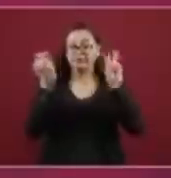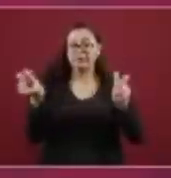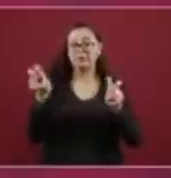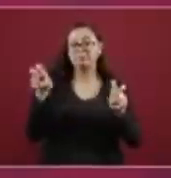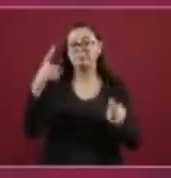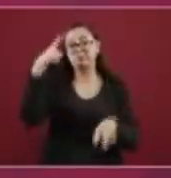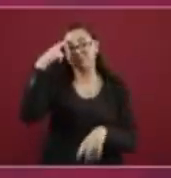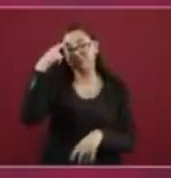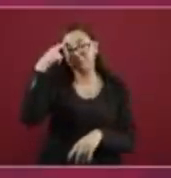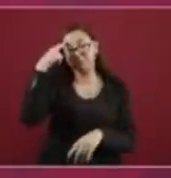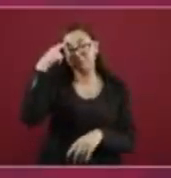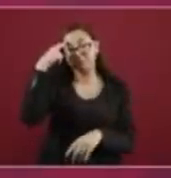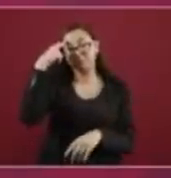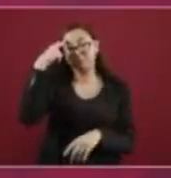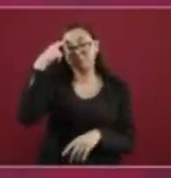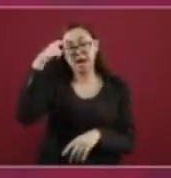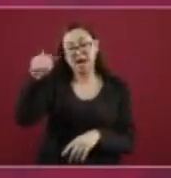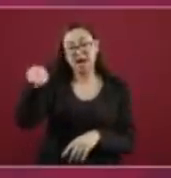reducir